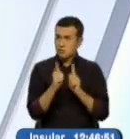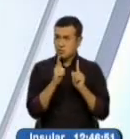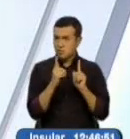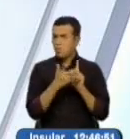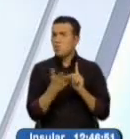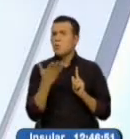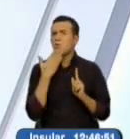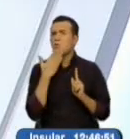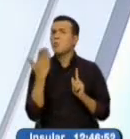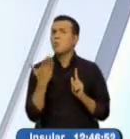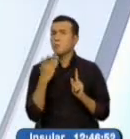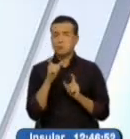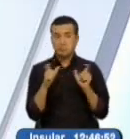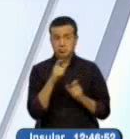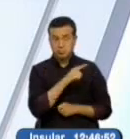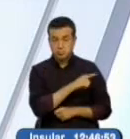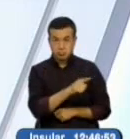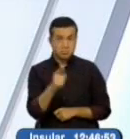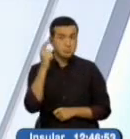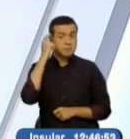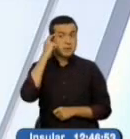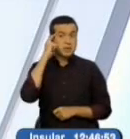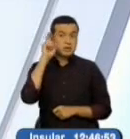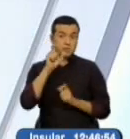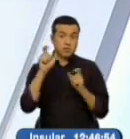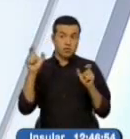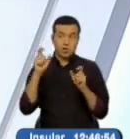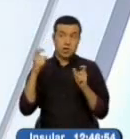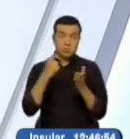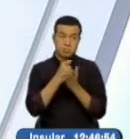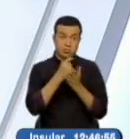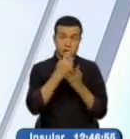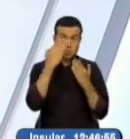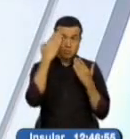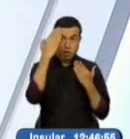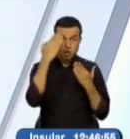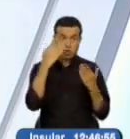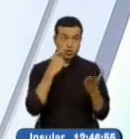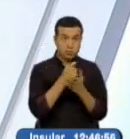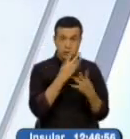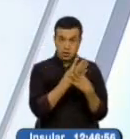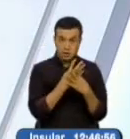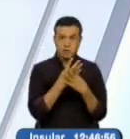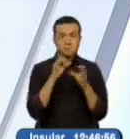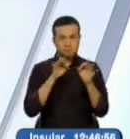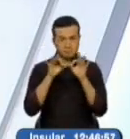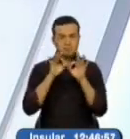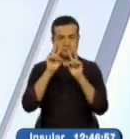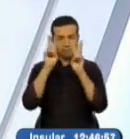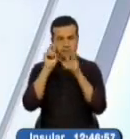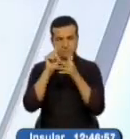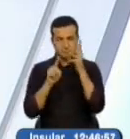para quienes ellos consideren que son presos políticos? A continuación, una explicación.